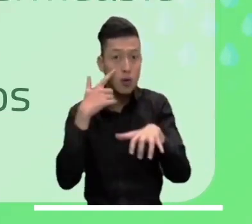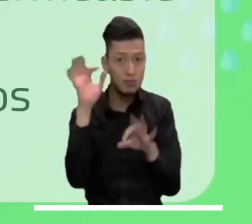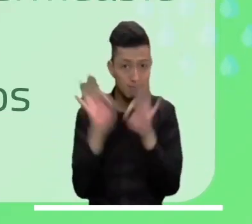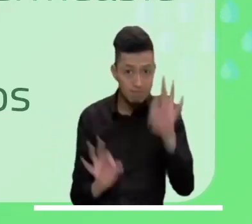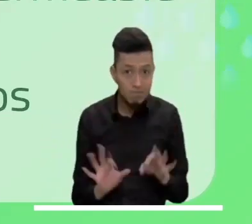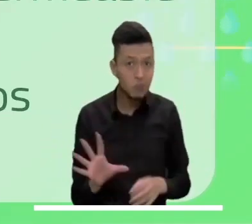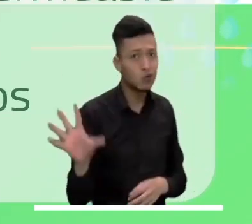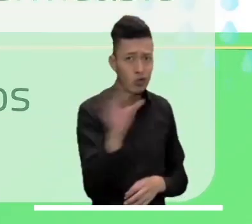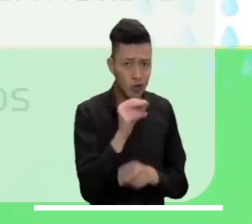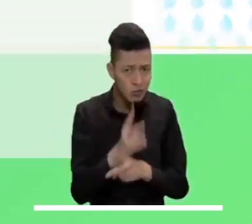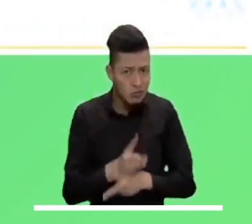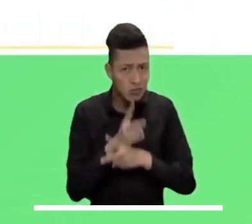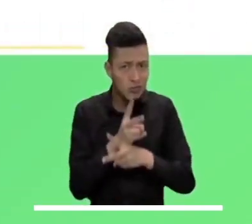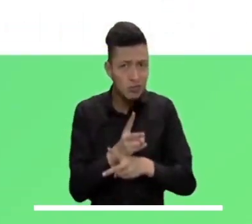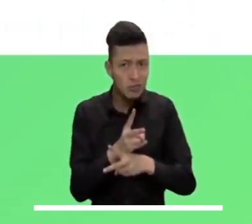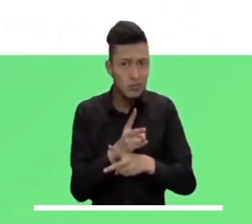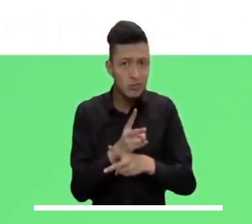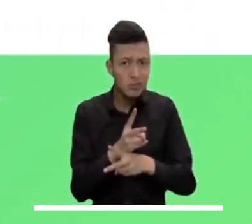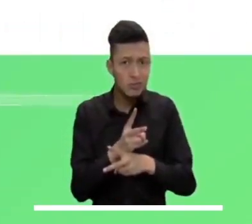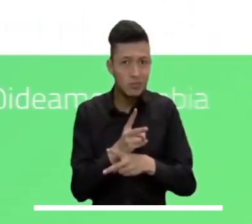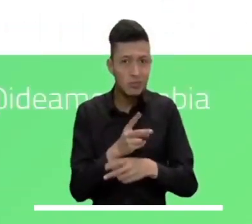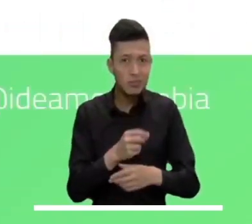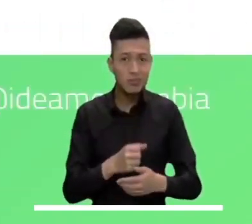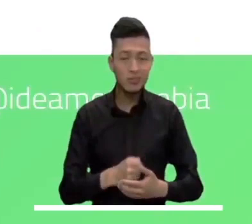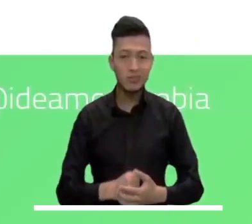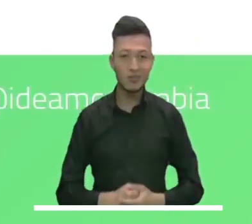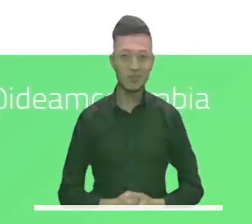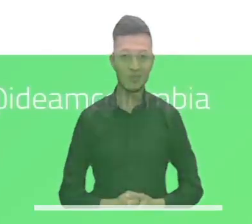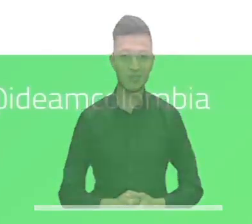lluvias, todos debemos estar preparados.